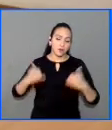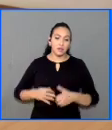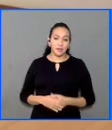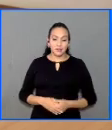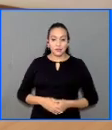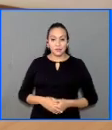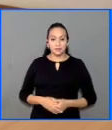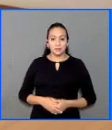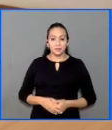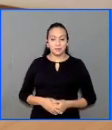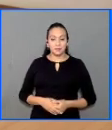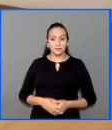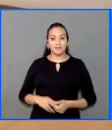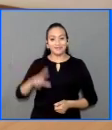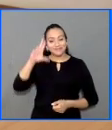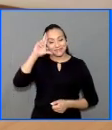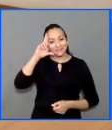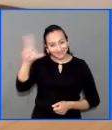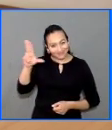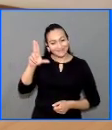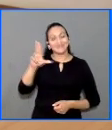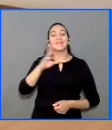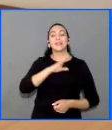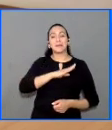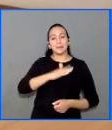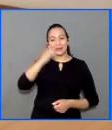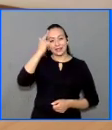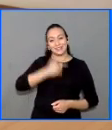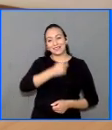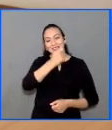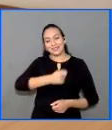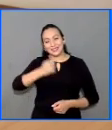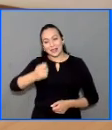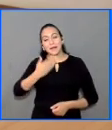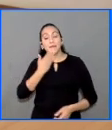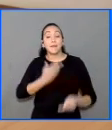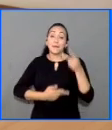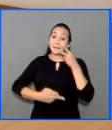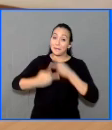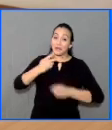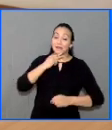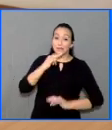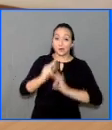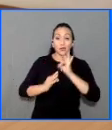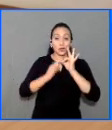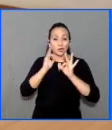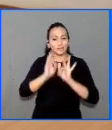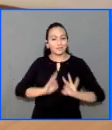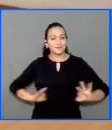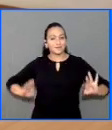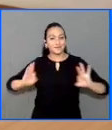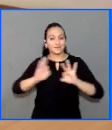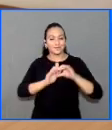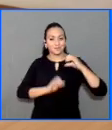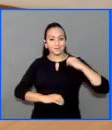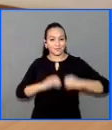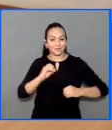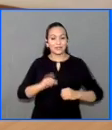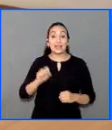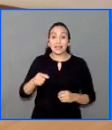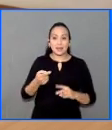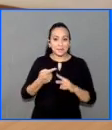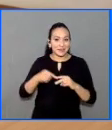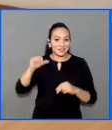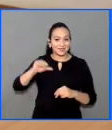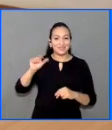Hola, ¿qué tal? ¿Cómo le va? Qué gusto saludarle. Bienvenido, bienvenida a la información jurídica más importante y la más relevante de México y del mundo.